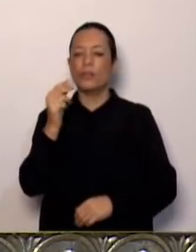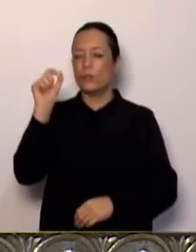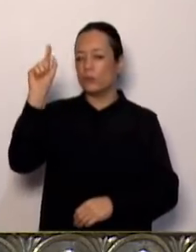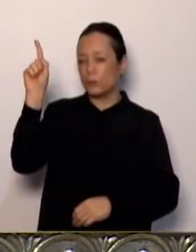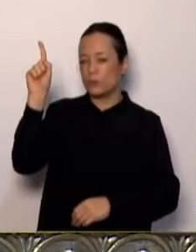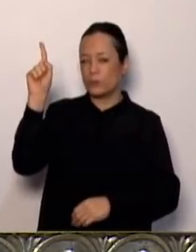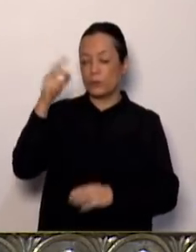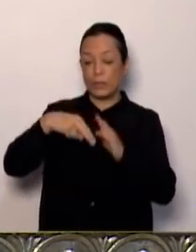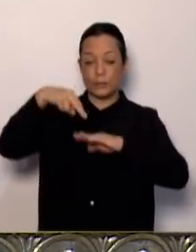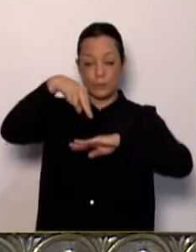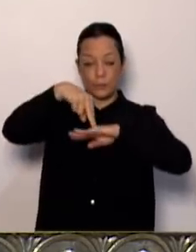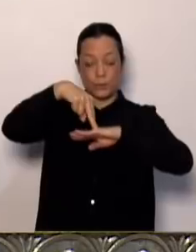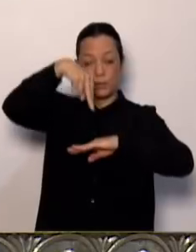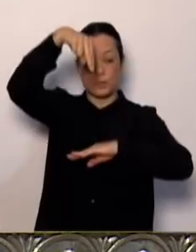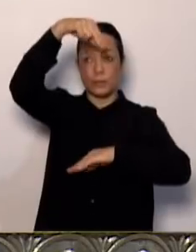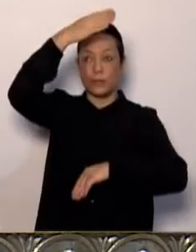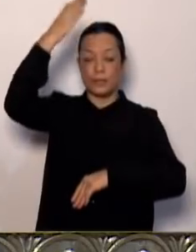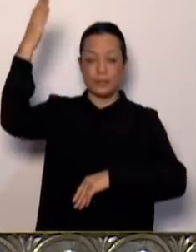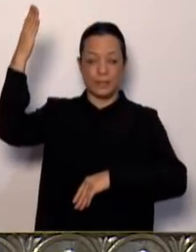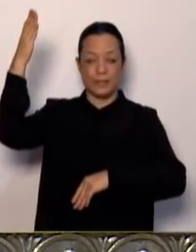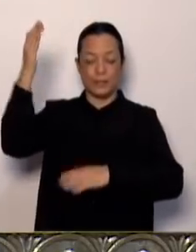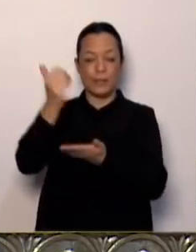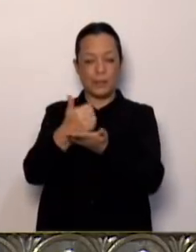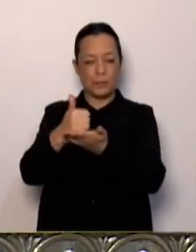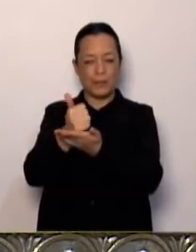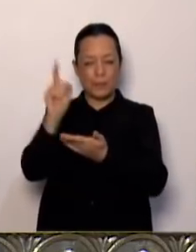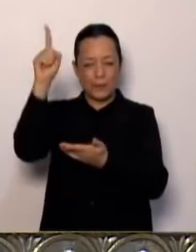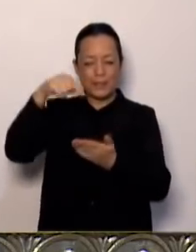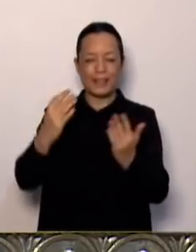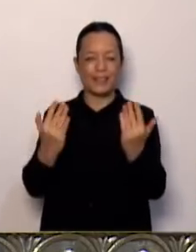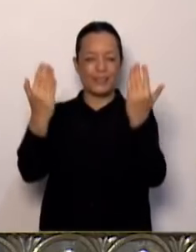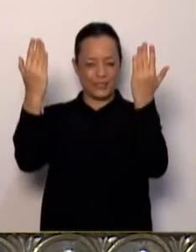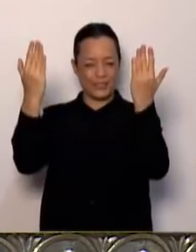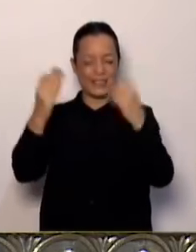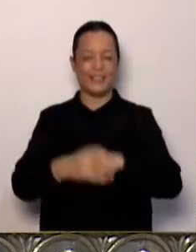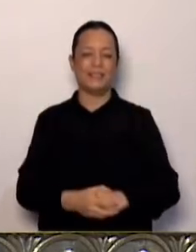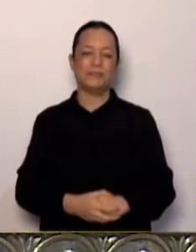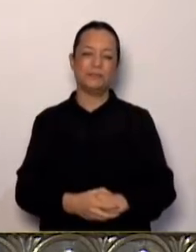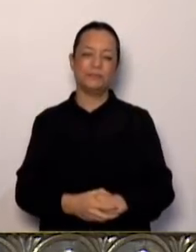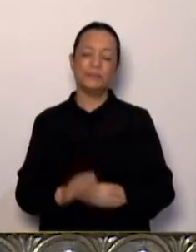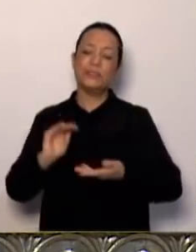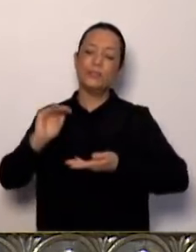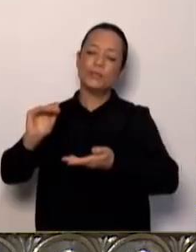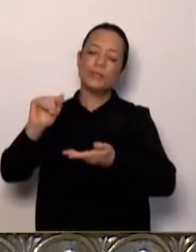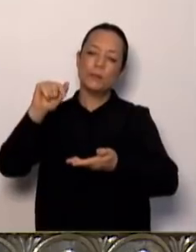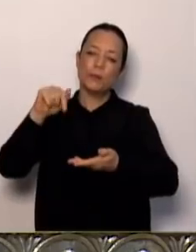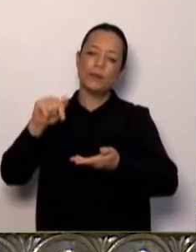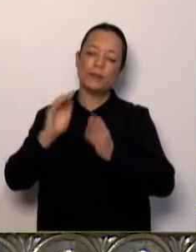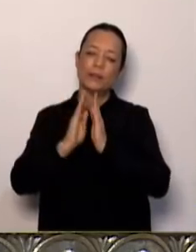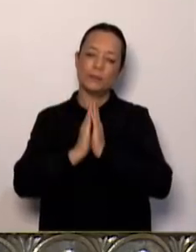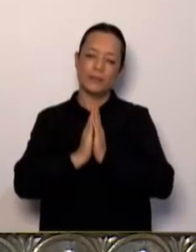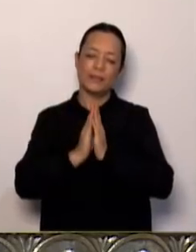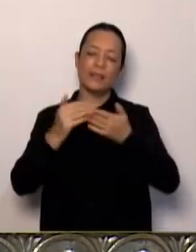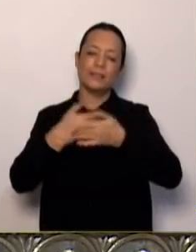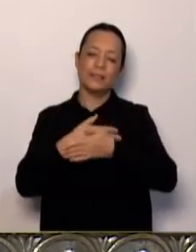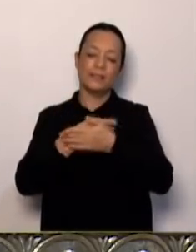admirable resurrección y ascensión al cielo, mientras esperamos su venida gloriosa, te ofrecemos en esta acción de gracias el